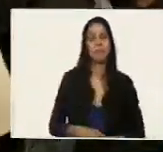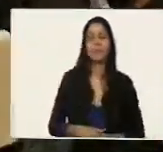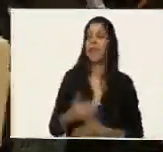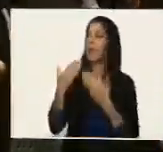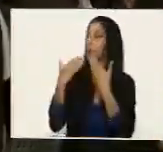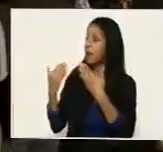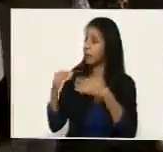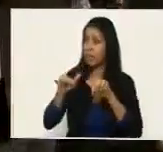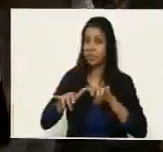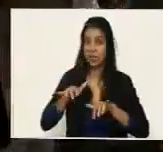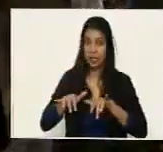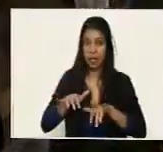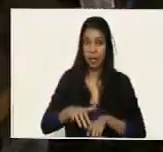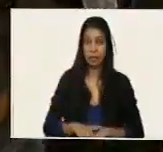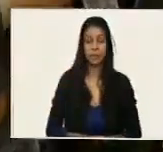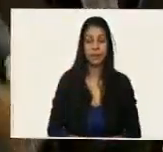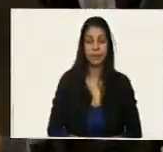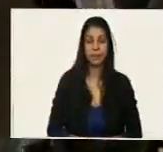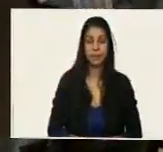Gracias, compañero.